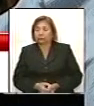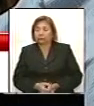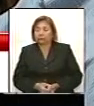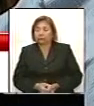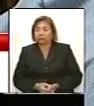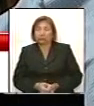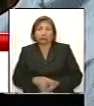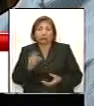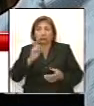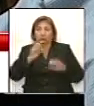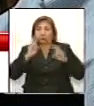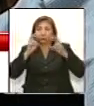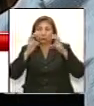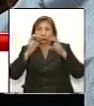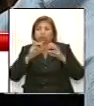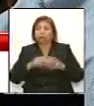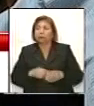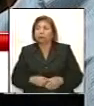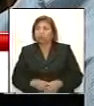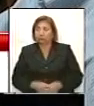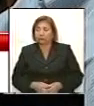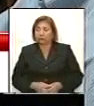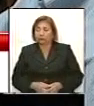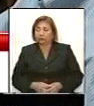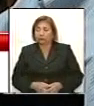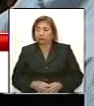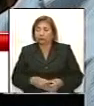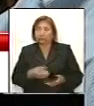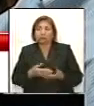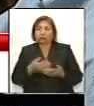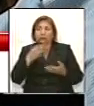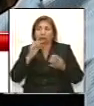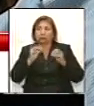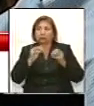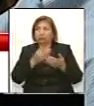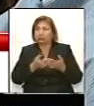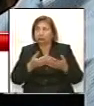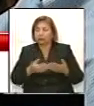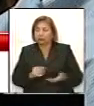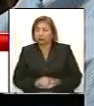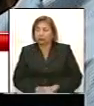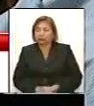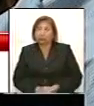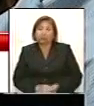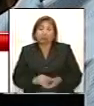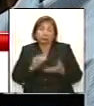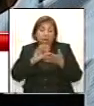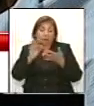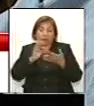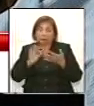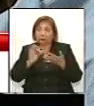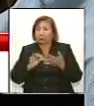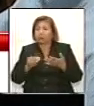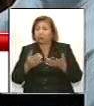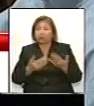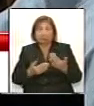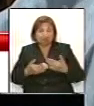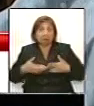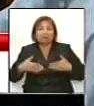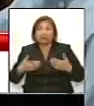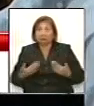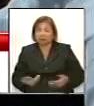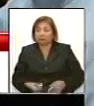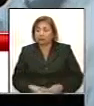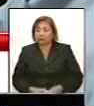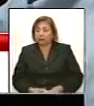si no fuera temas en este caso que no es acoso virtual, en este caso se clasifica y vemos si se puede en este